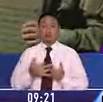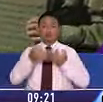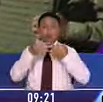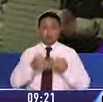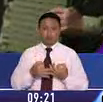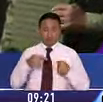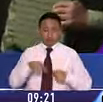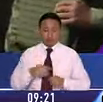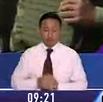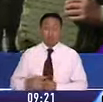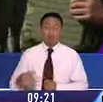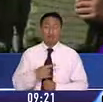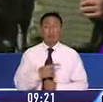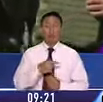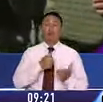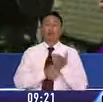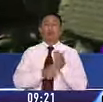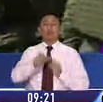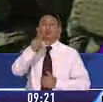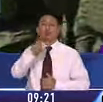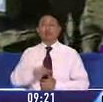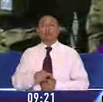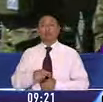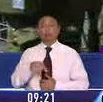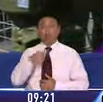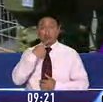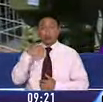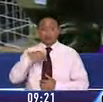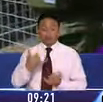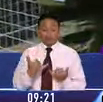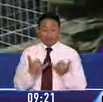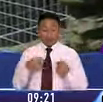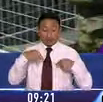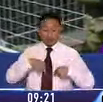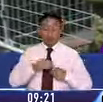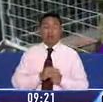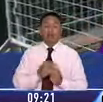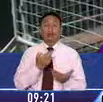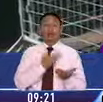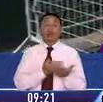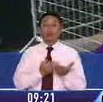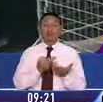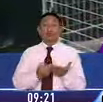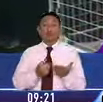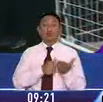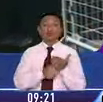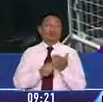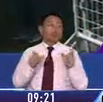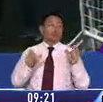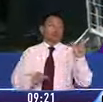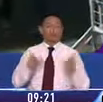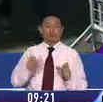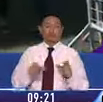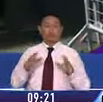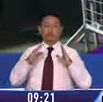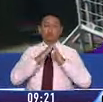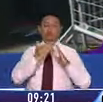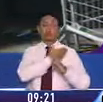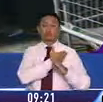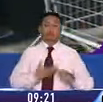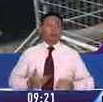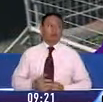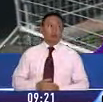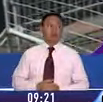confirmado a través de varios ministros que precisamente pues hoy habrá un gabinete ampliado en en el Palacio de Carondelet.